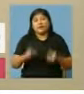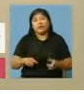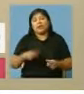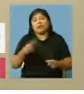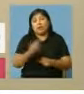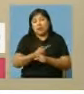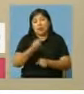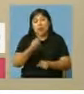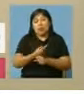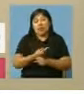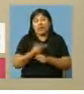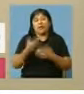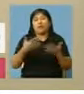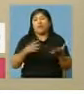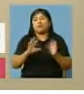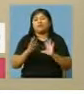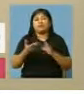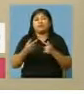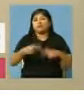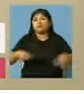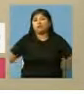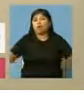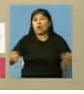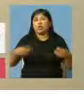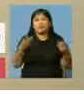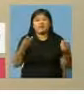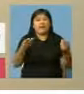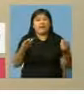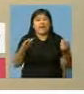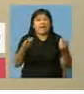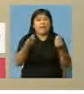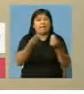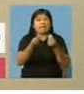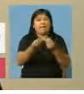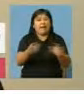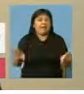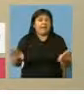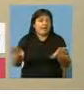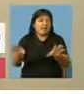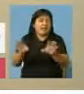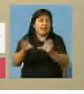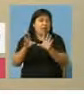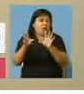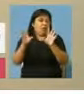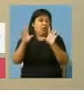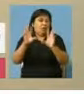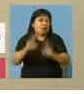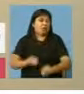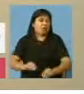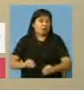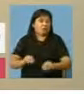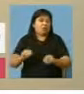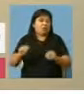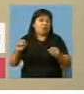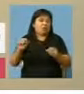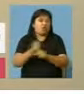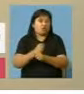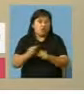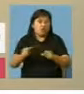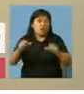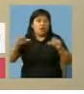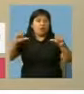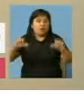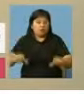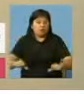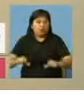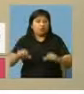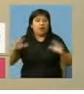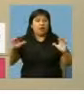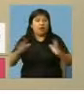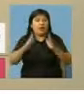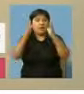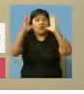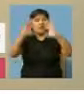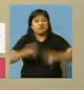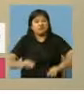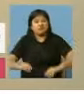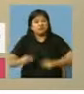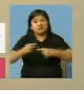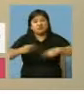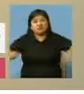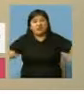una valoración de las pérdidas provocadas, hay que todavía seguir trabajando porque no sabemos cuánto tiempo más nos puede llevar a controlar este